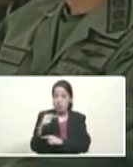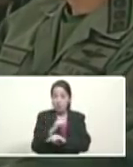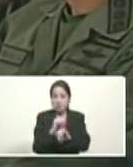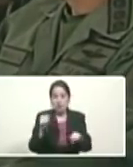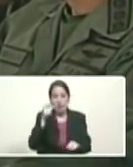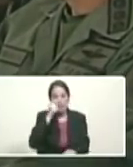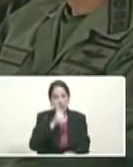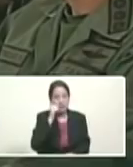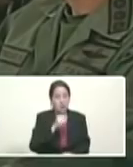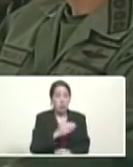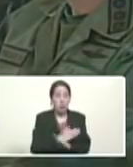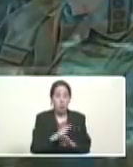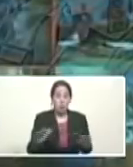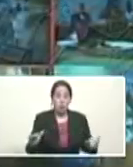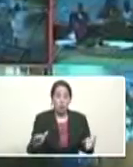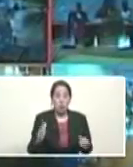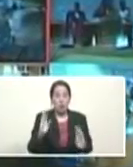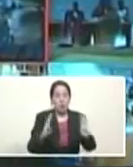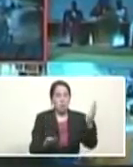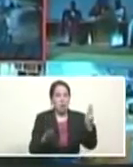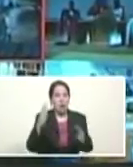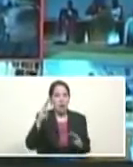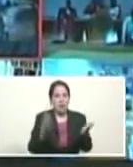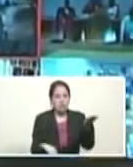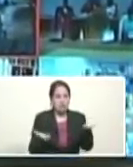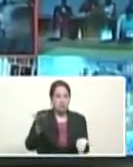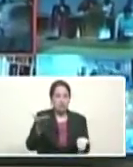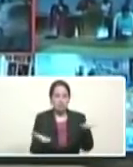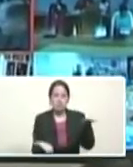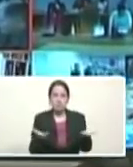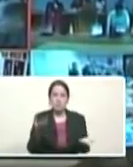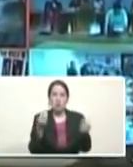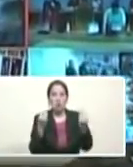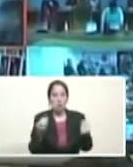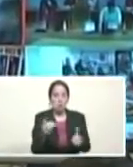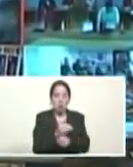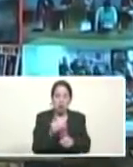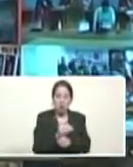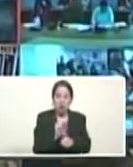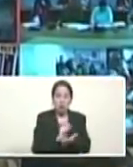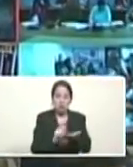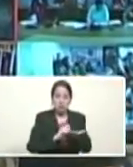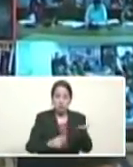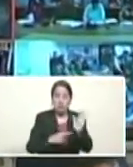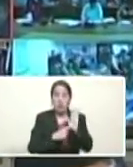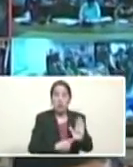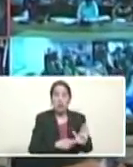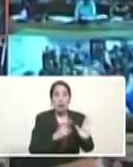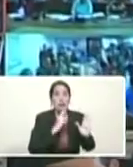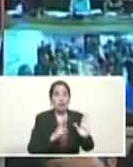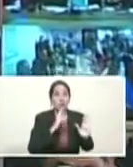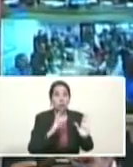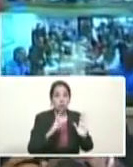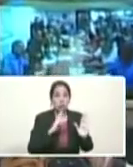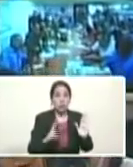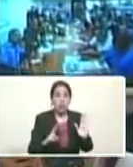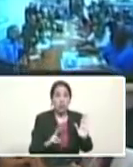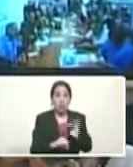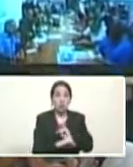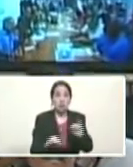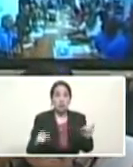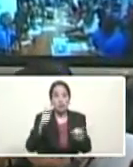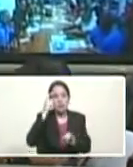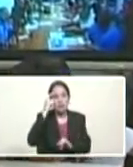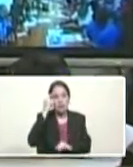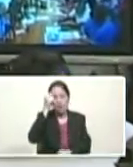también un balance un balance mostrar los resultados y allí ya para el día domingo